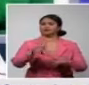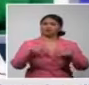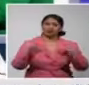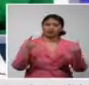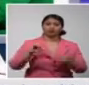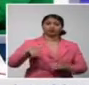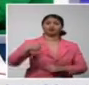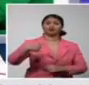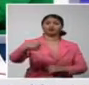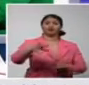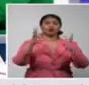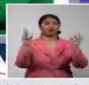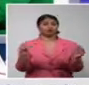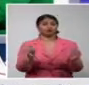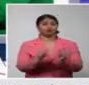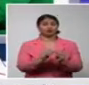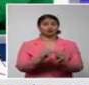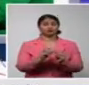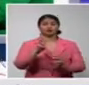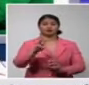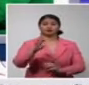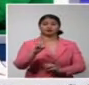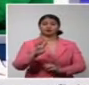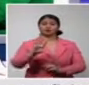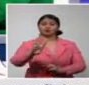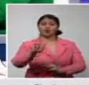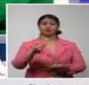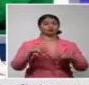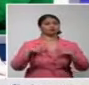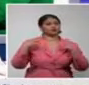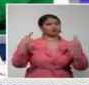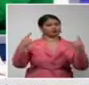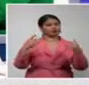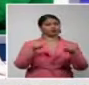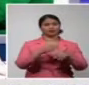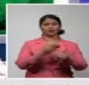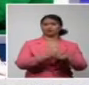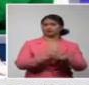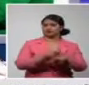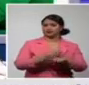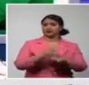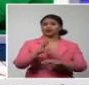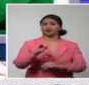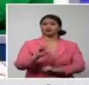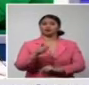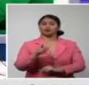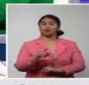304. Que letalidad de 0,66%,